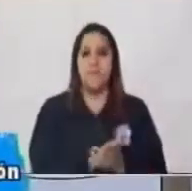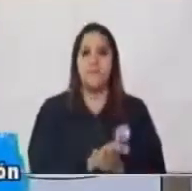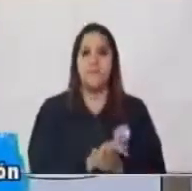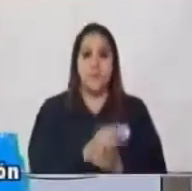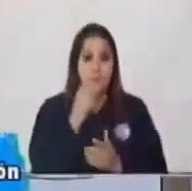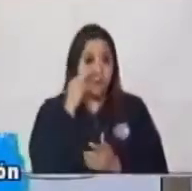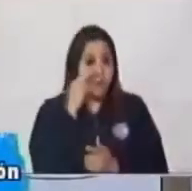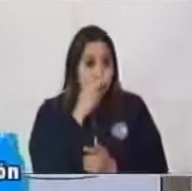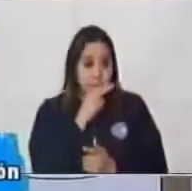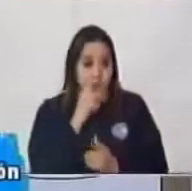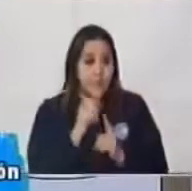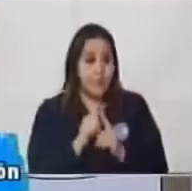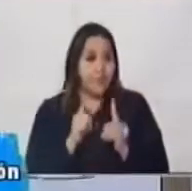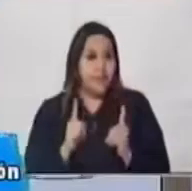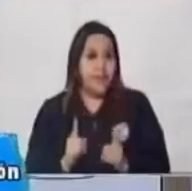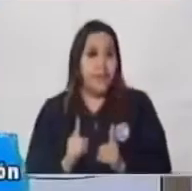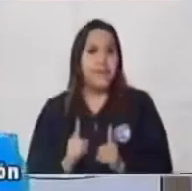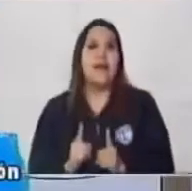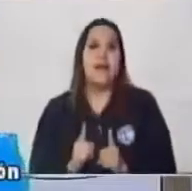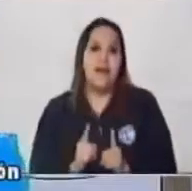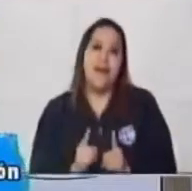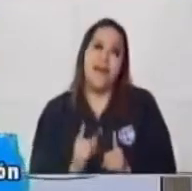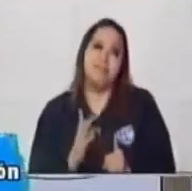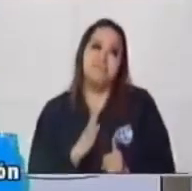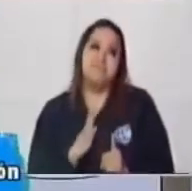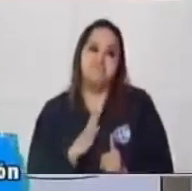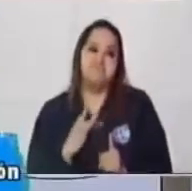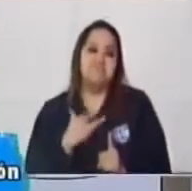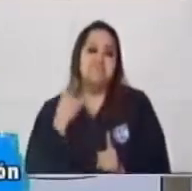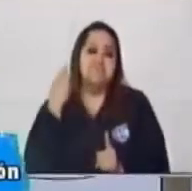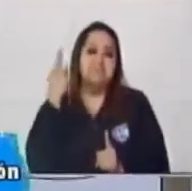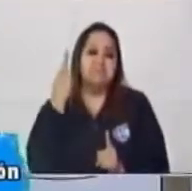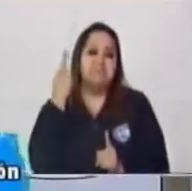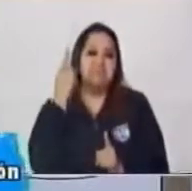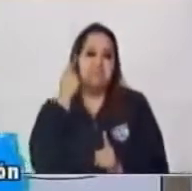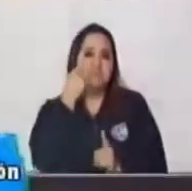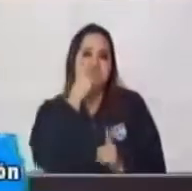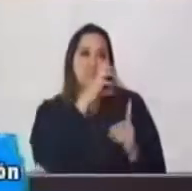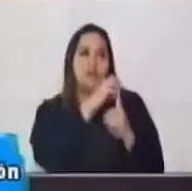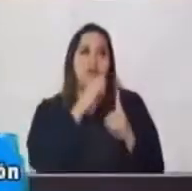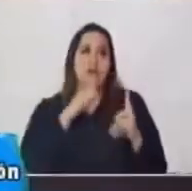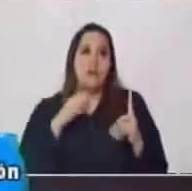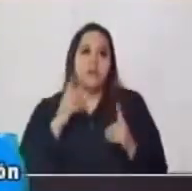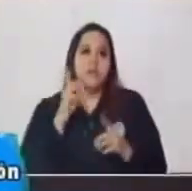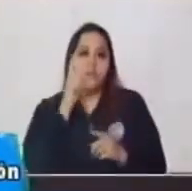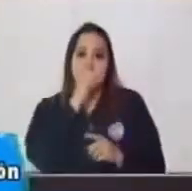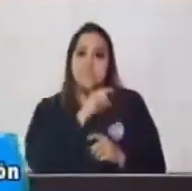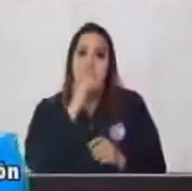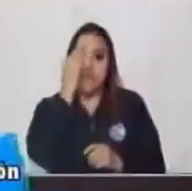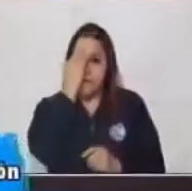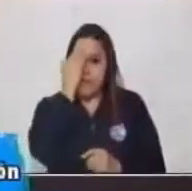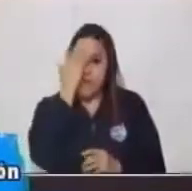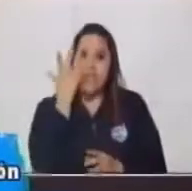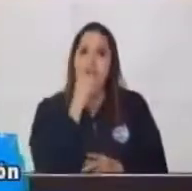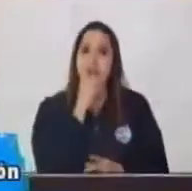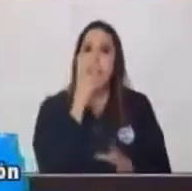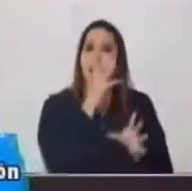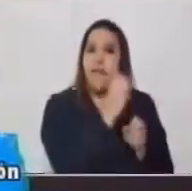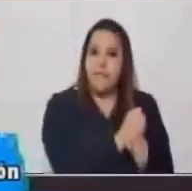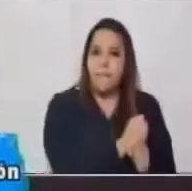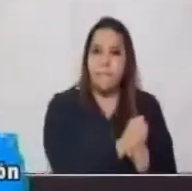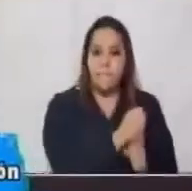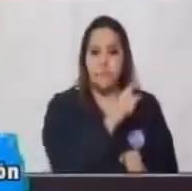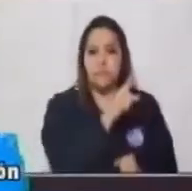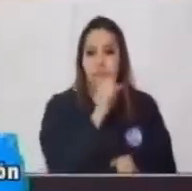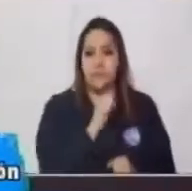diste cuenta? Conserva el sentido de la oración sin indicar qué fue lo que atrapó. Aquí ya sabemos que fue un gran pez y